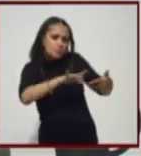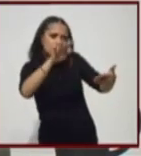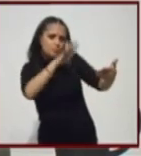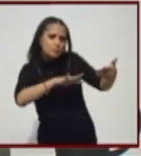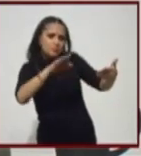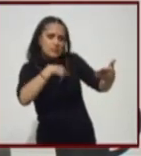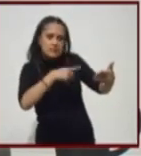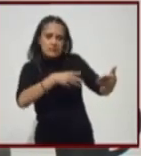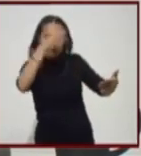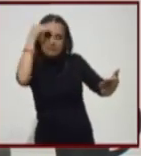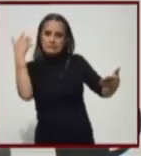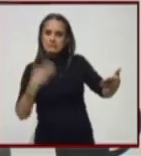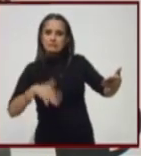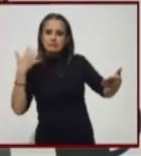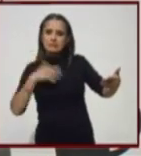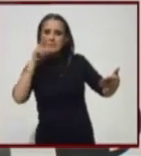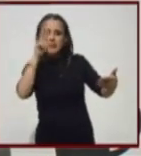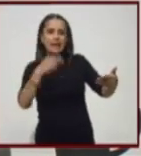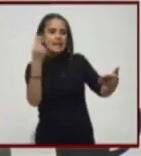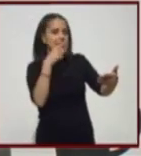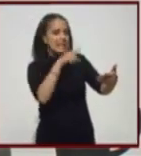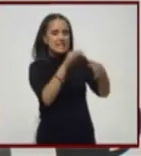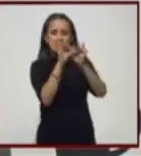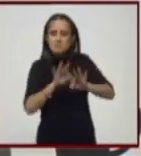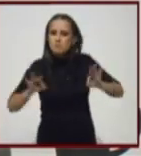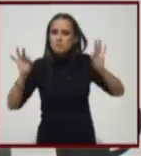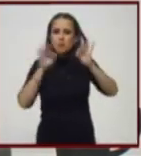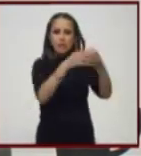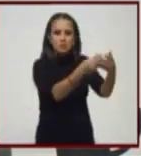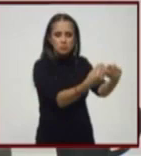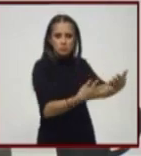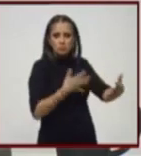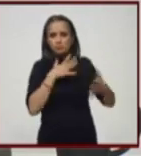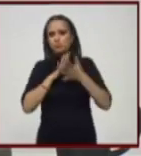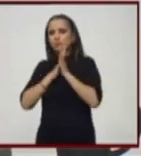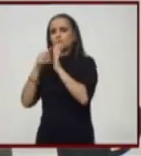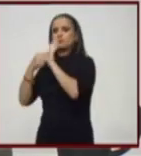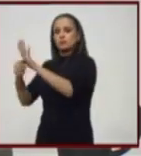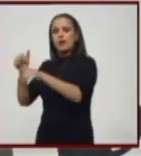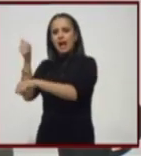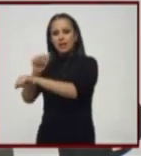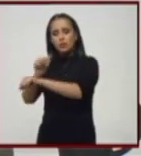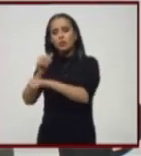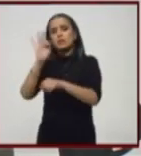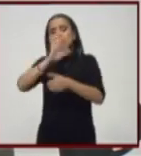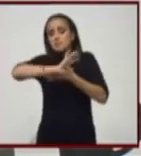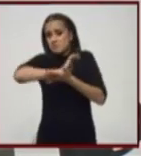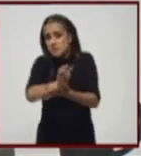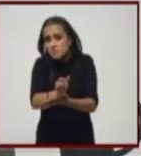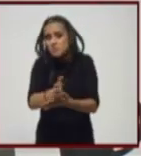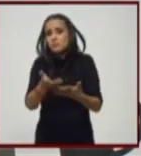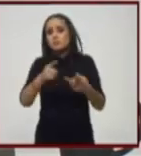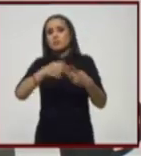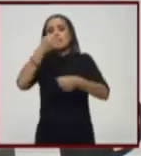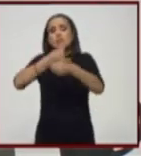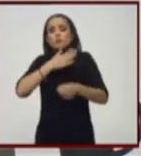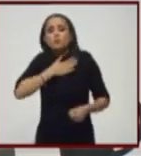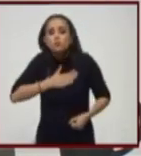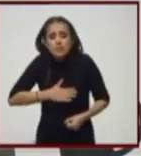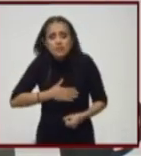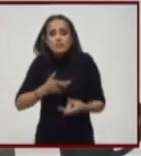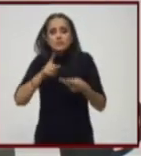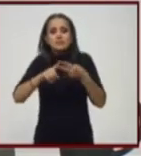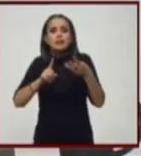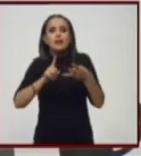imperante que se hable de ello las injusticias la marginación la incapacidad de